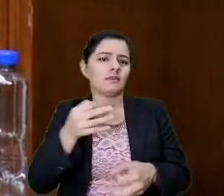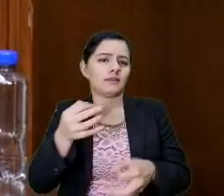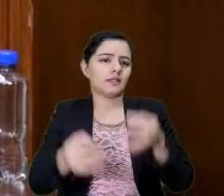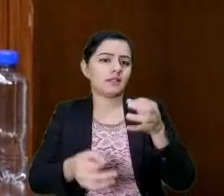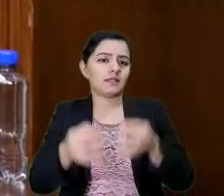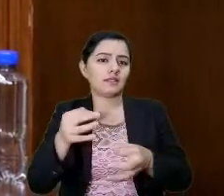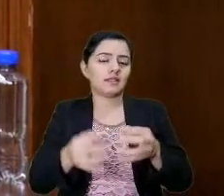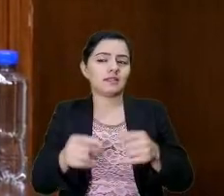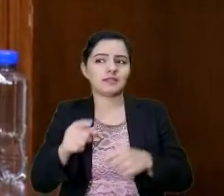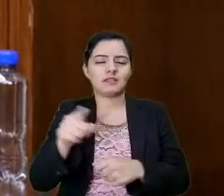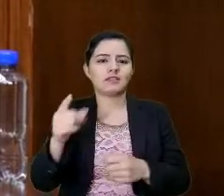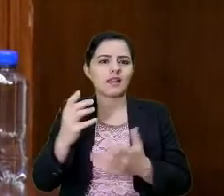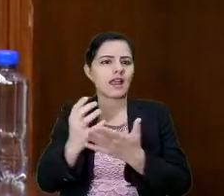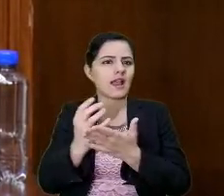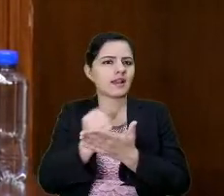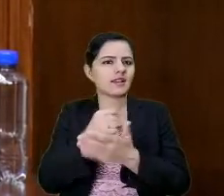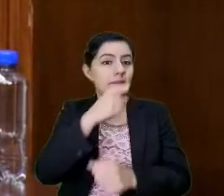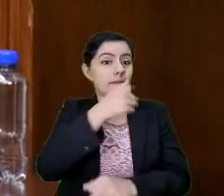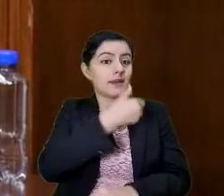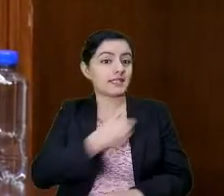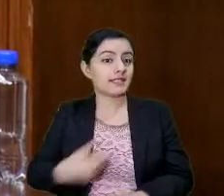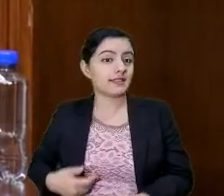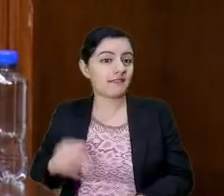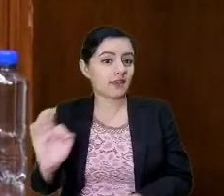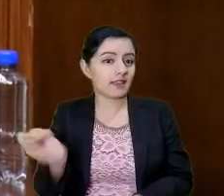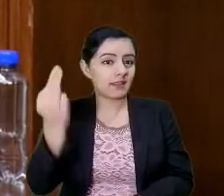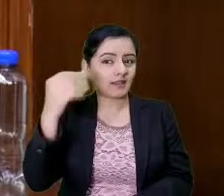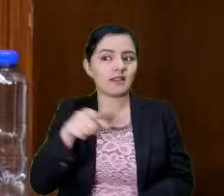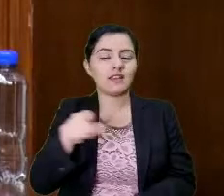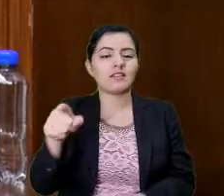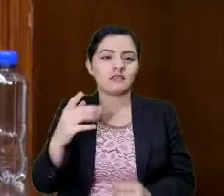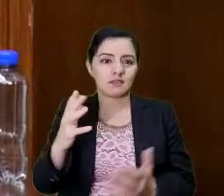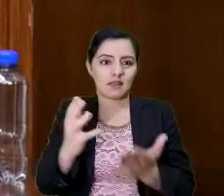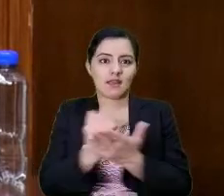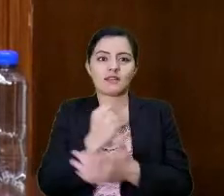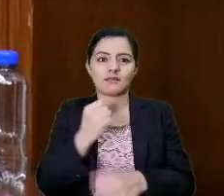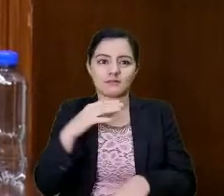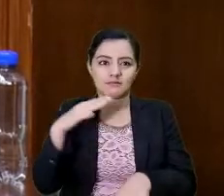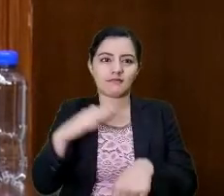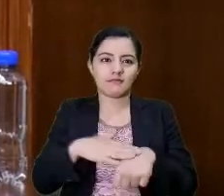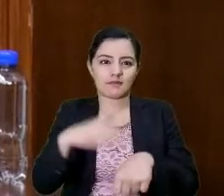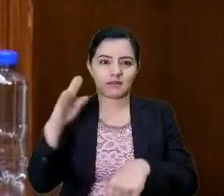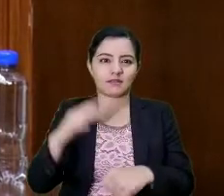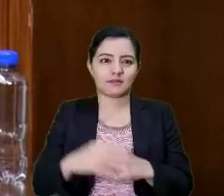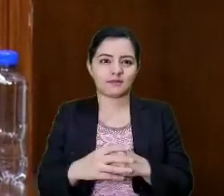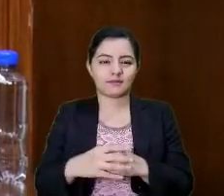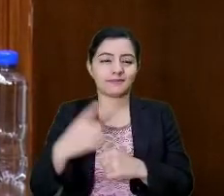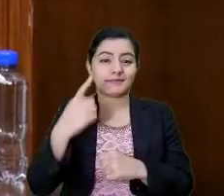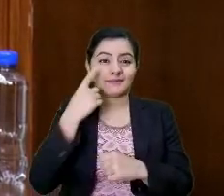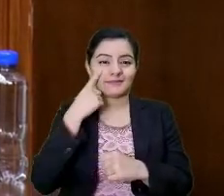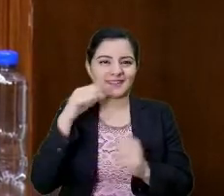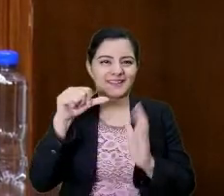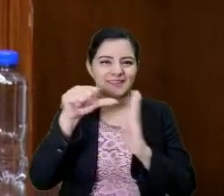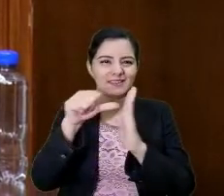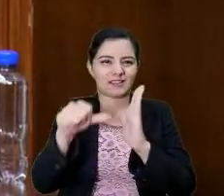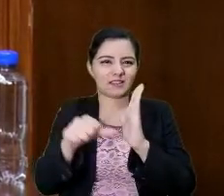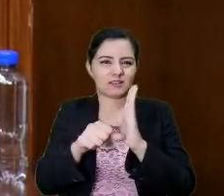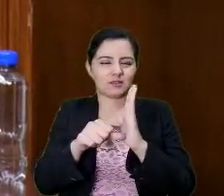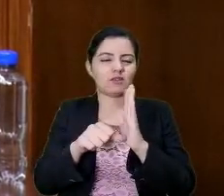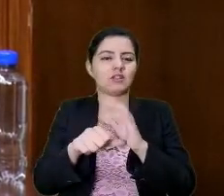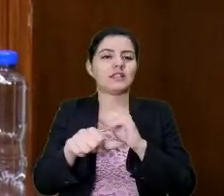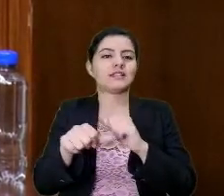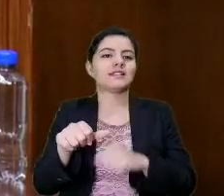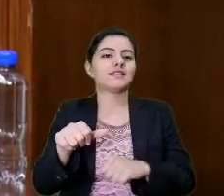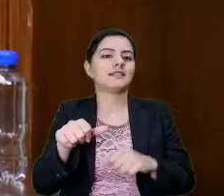más que el Ejecutivo Federal. No vamos lejos, lo dice el artículo 16 del presupuesto